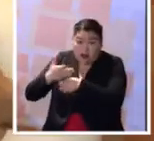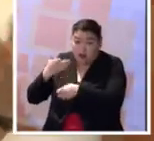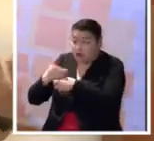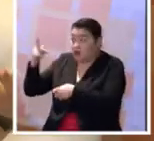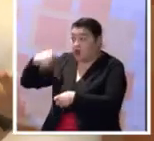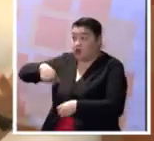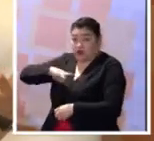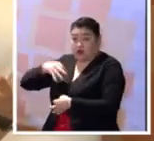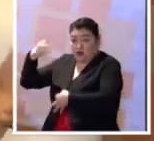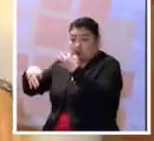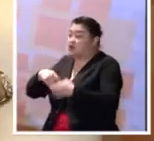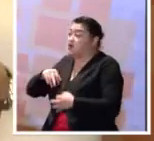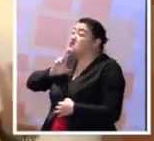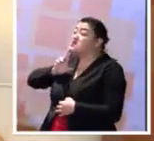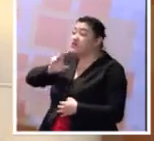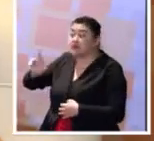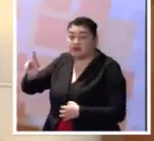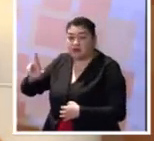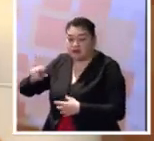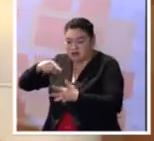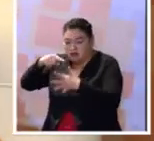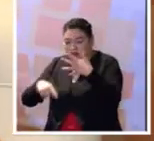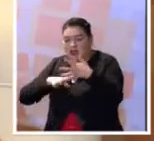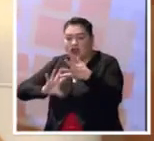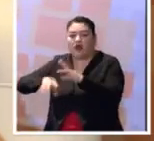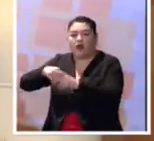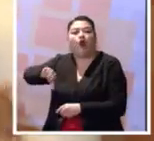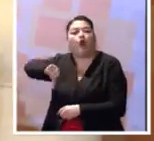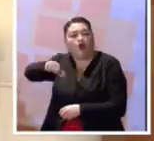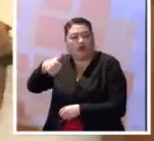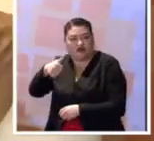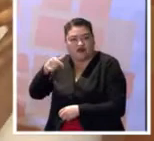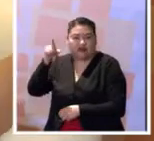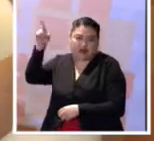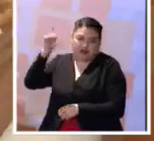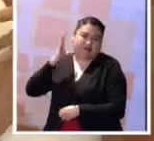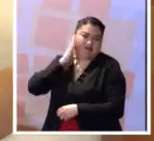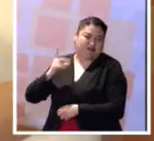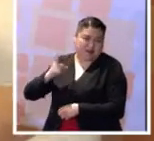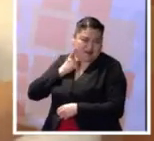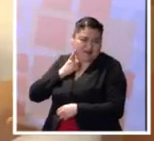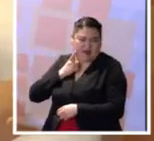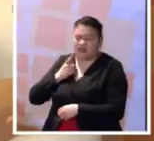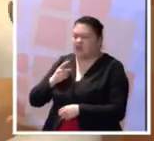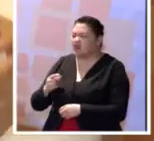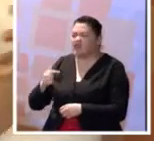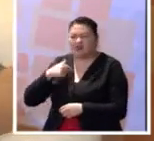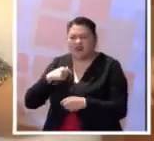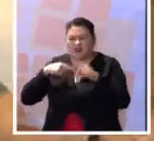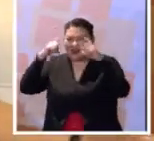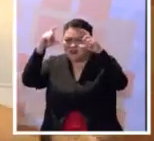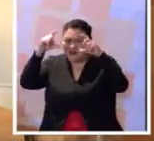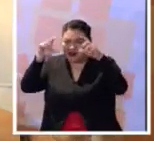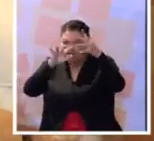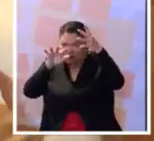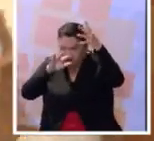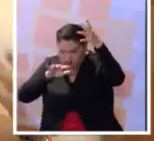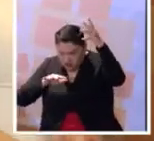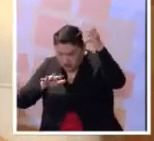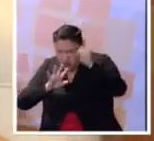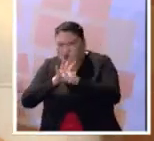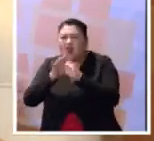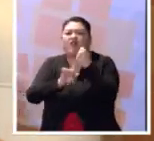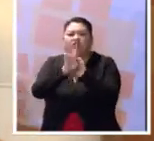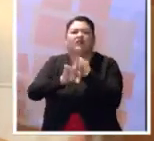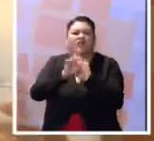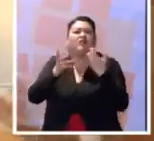Porque además eran 11 juicios que veían a la integración del Congreso local. Entonces decían, ¿qué parte de todos estos apartados creen que generamos un caos? Y cuando